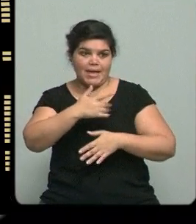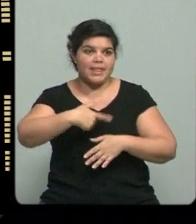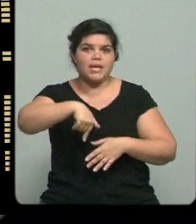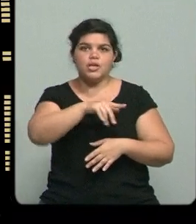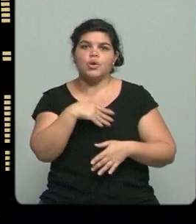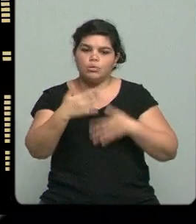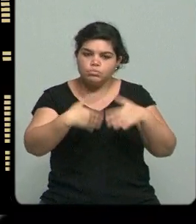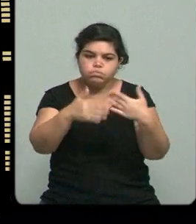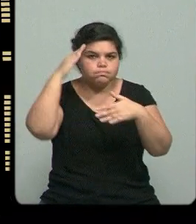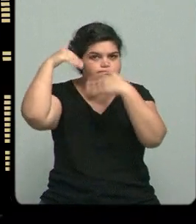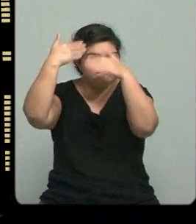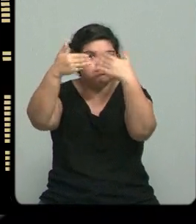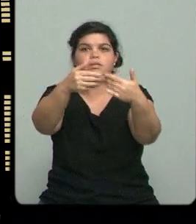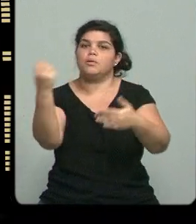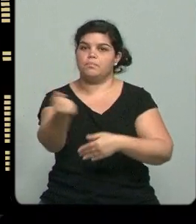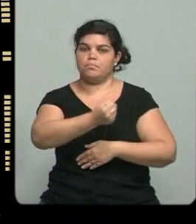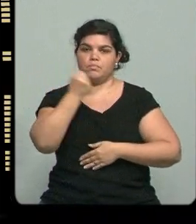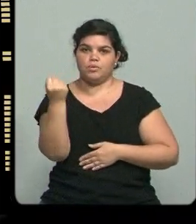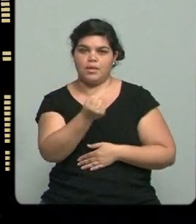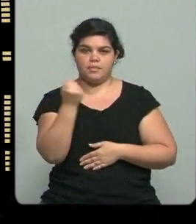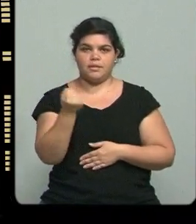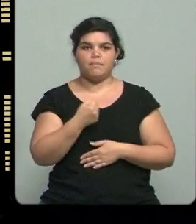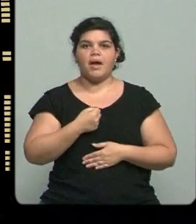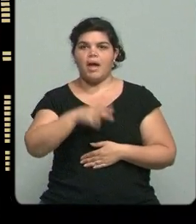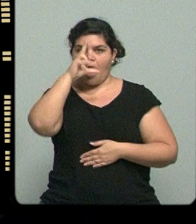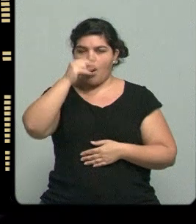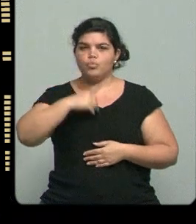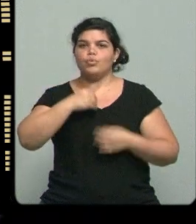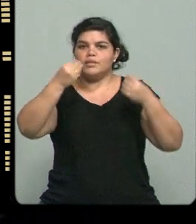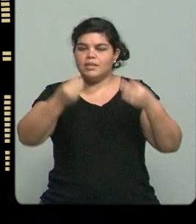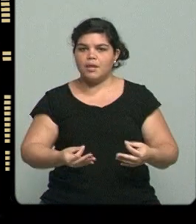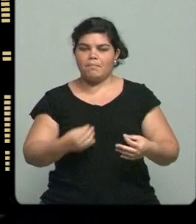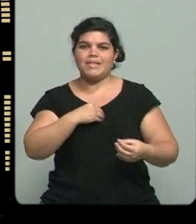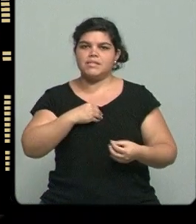discapacidad es sumamente importante para promover la autoestima, la